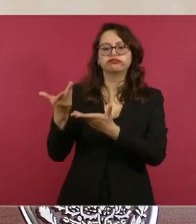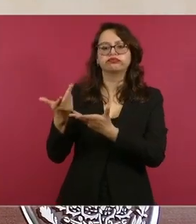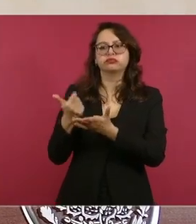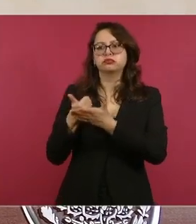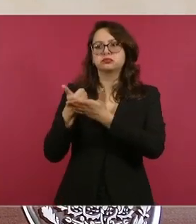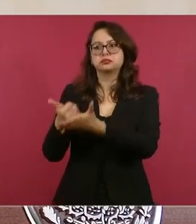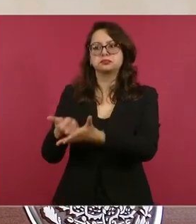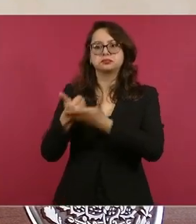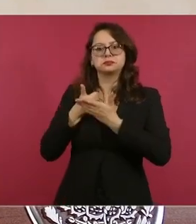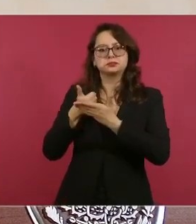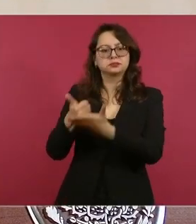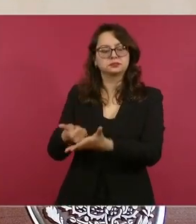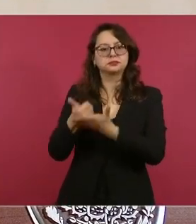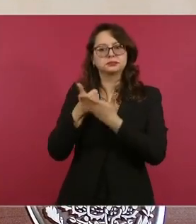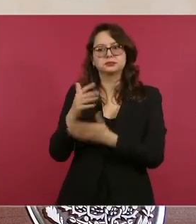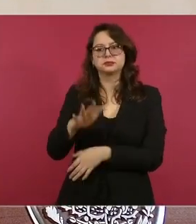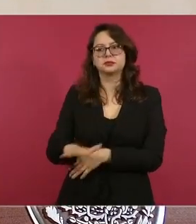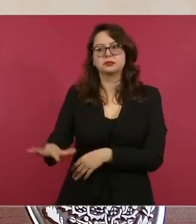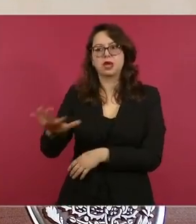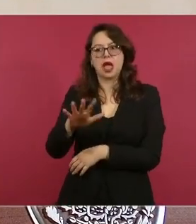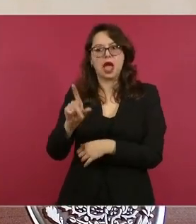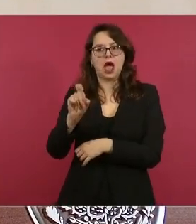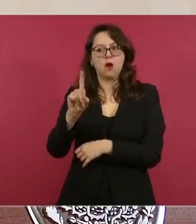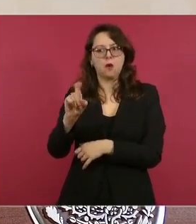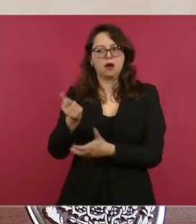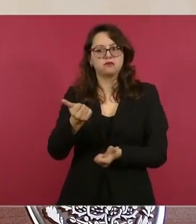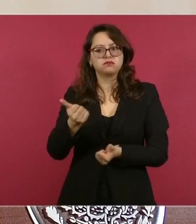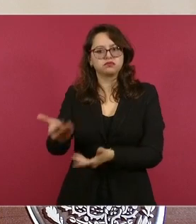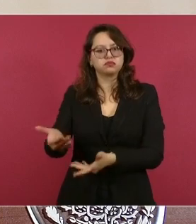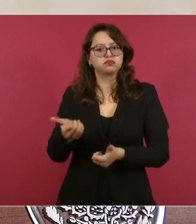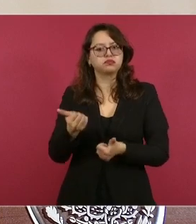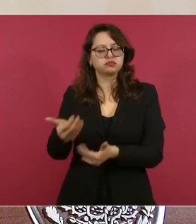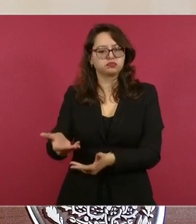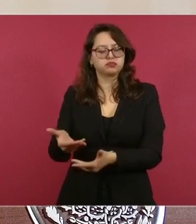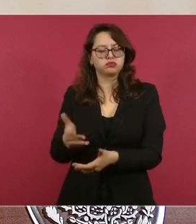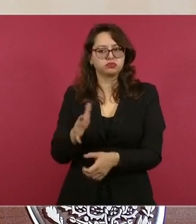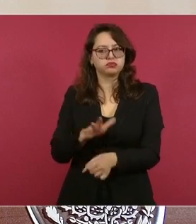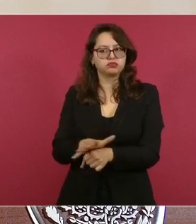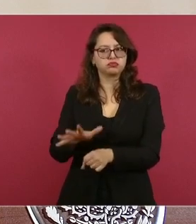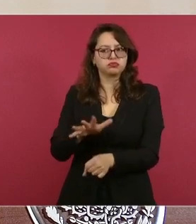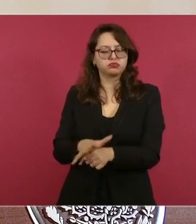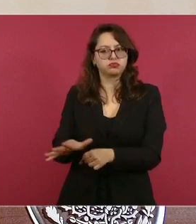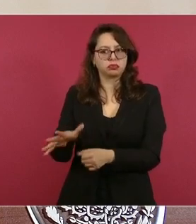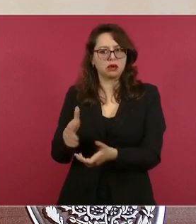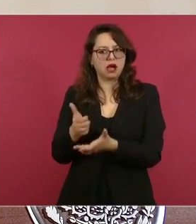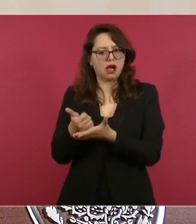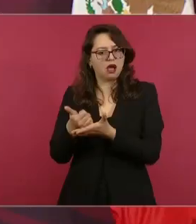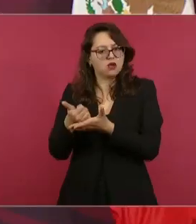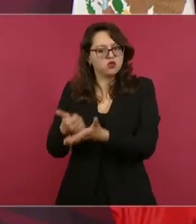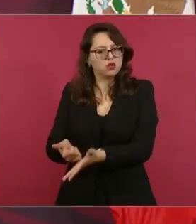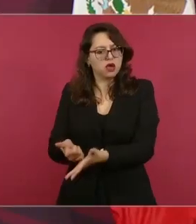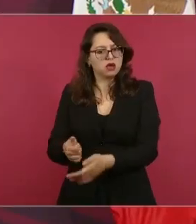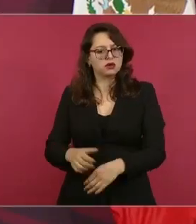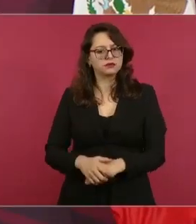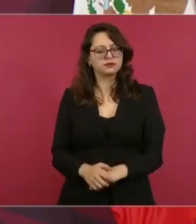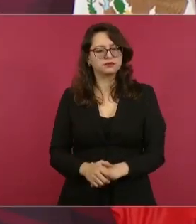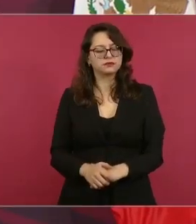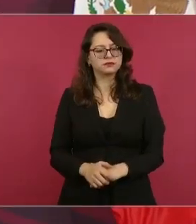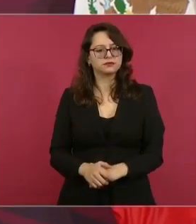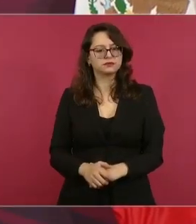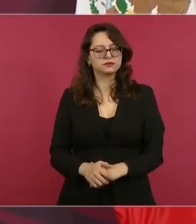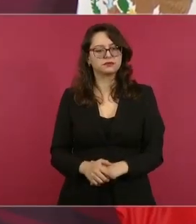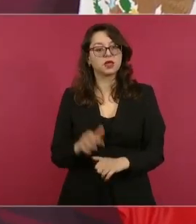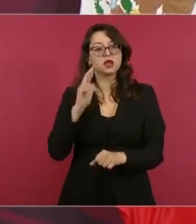ayudando para resolver lo del abasto de agua en el caso de Querétaro. Lo